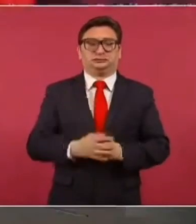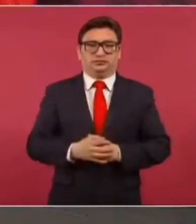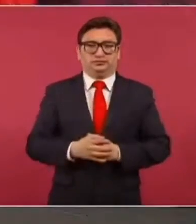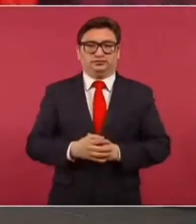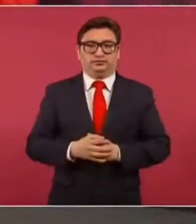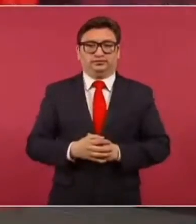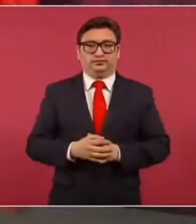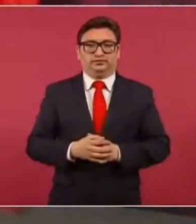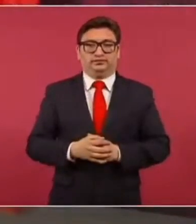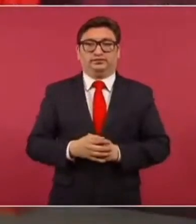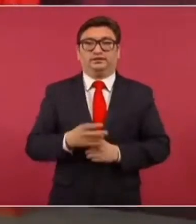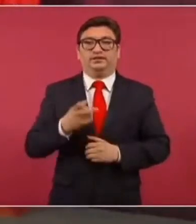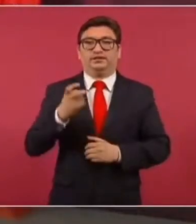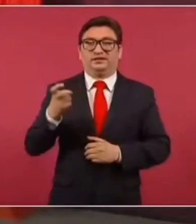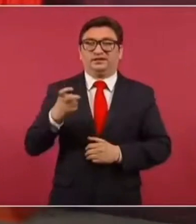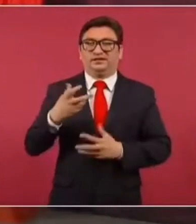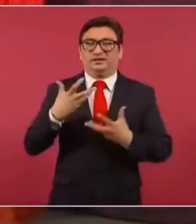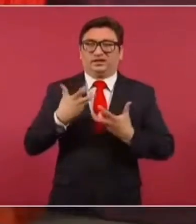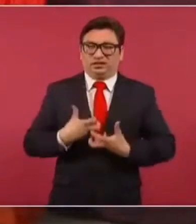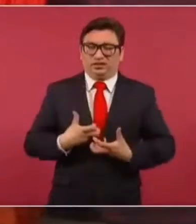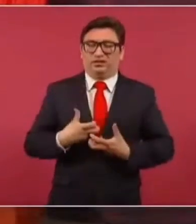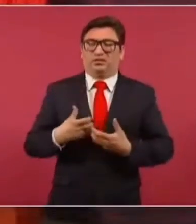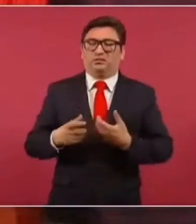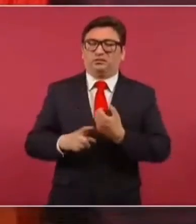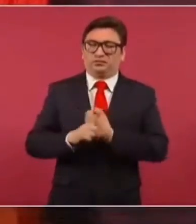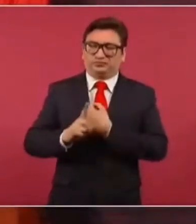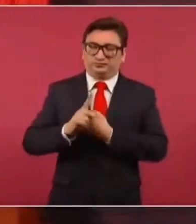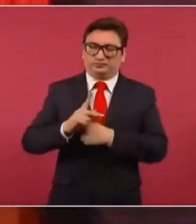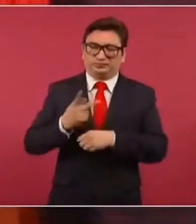Esta desgracia sucede cuando